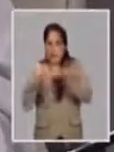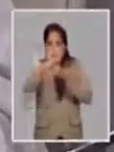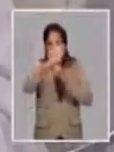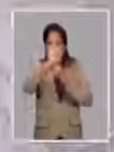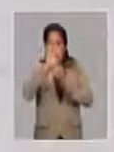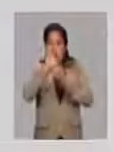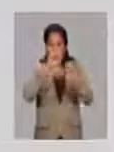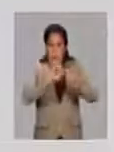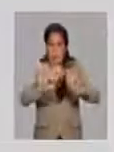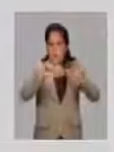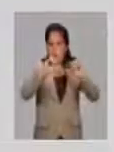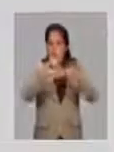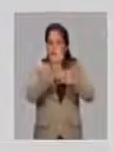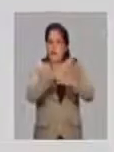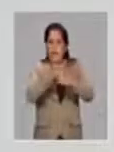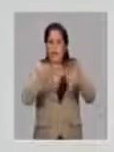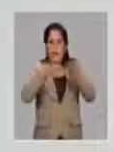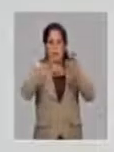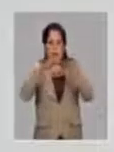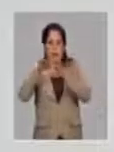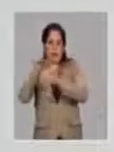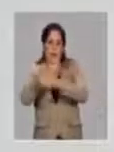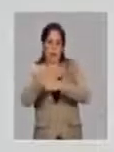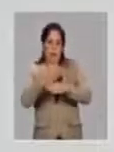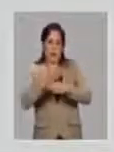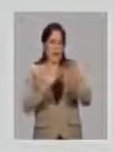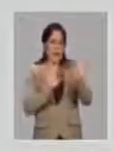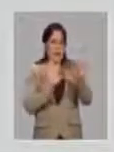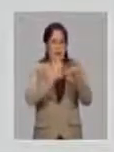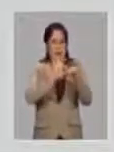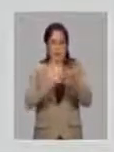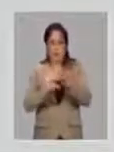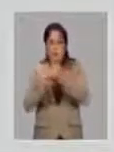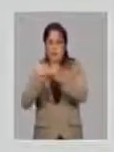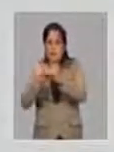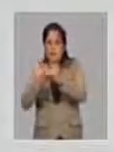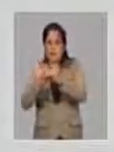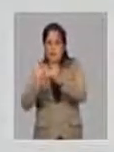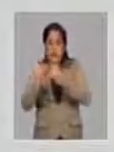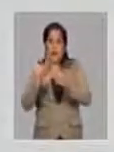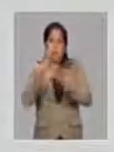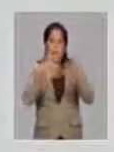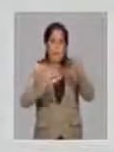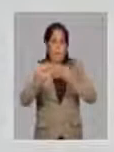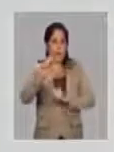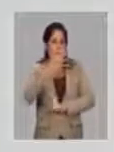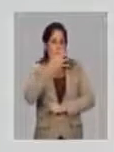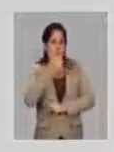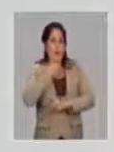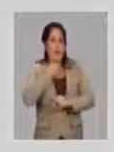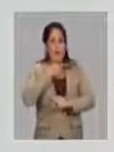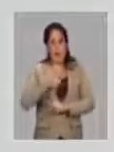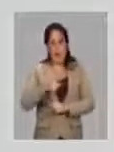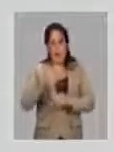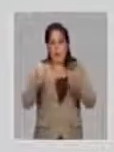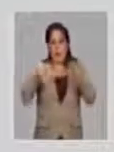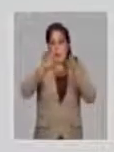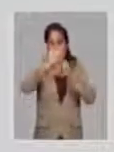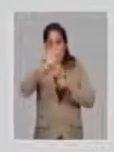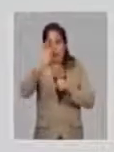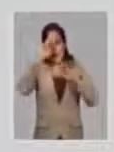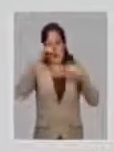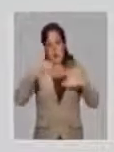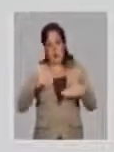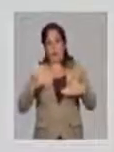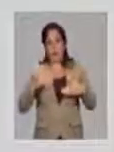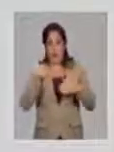ha organizado entre muchas instituciones del país, tanto de Biocuba Pharma como del